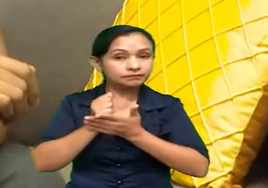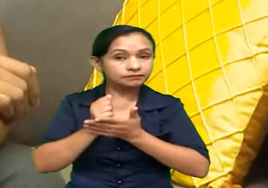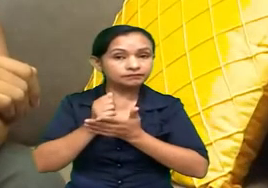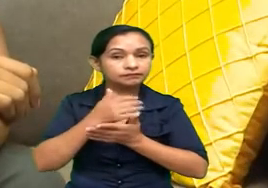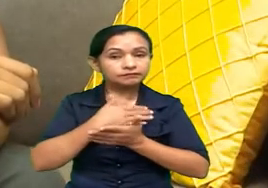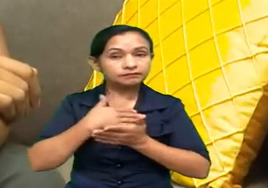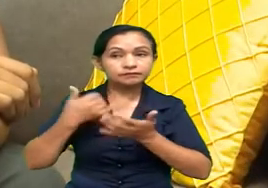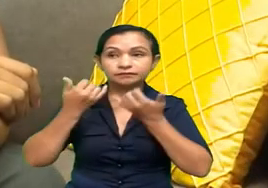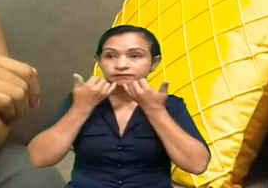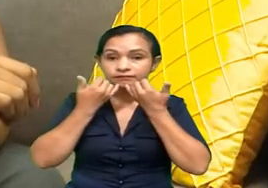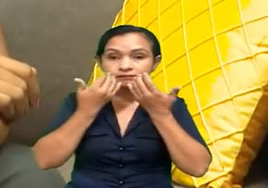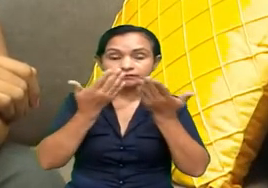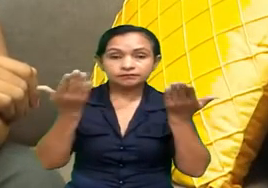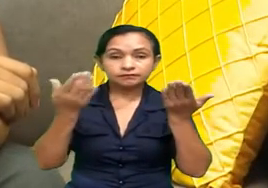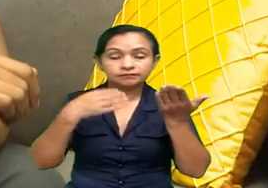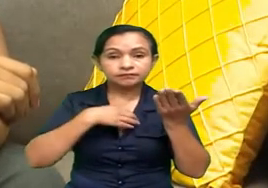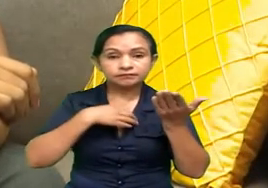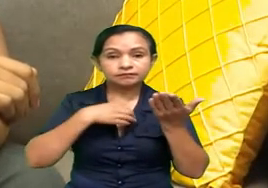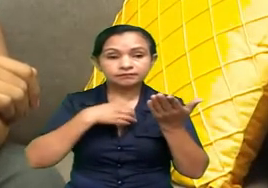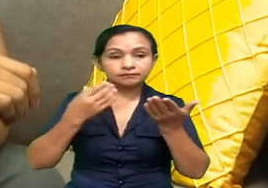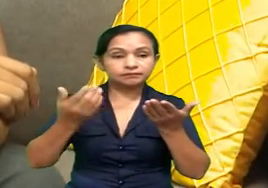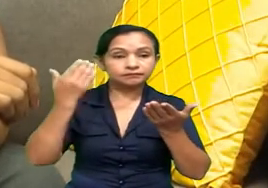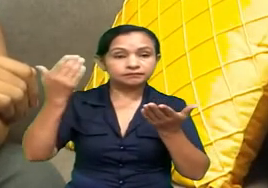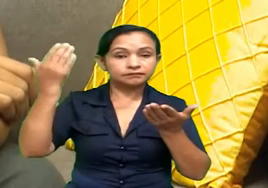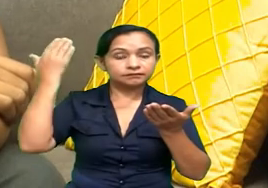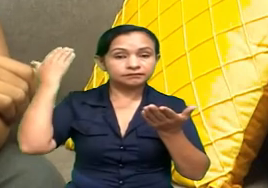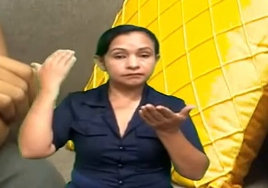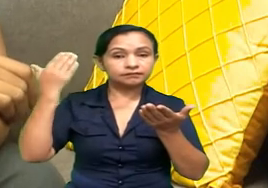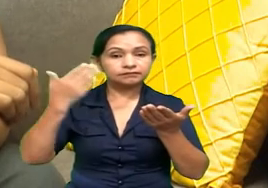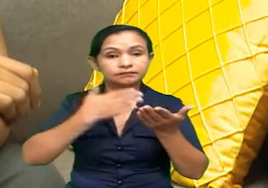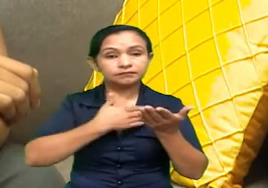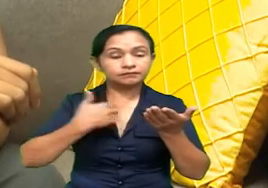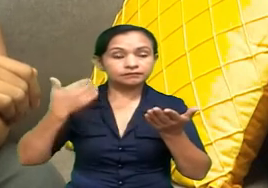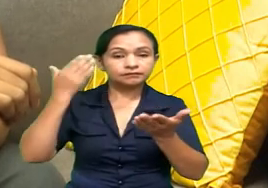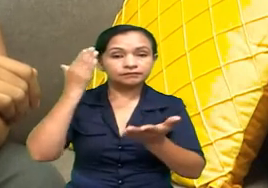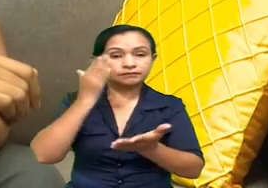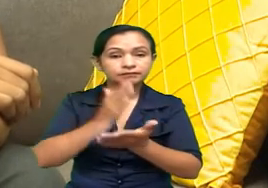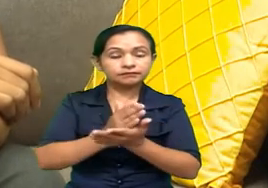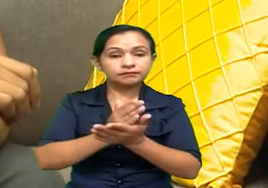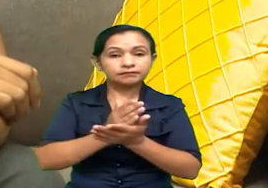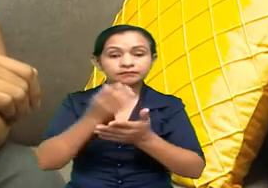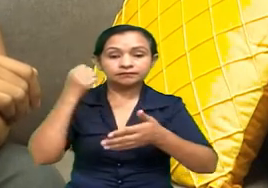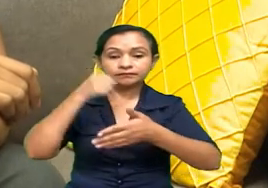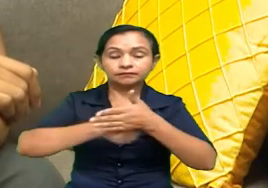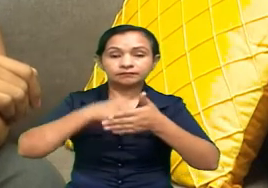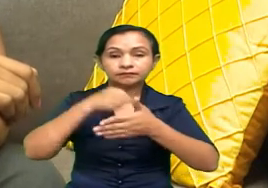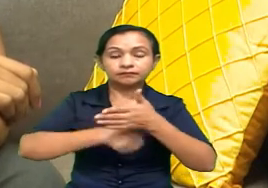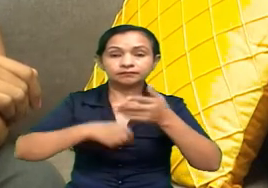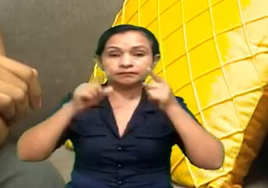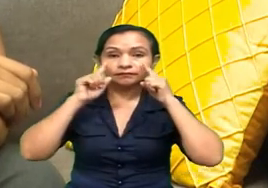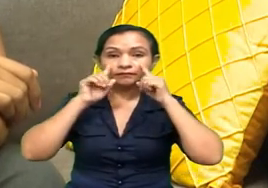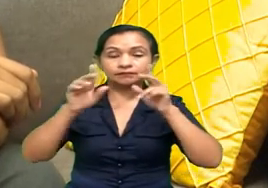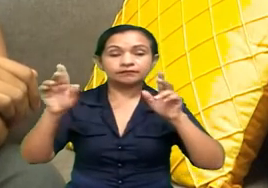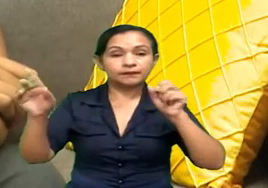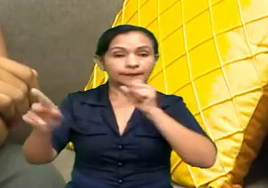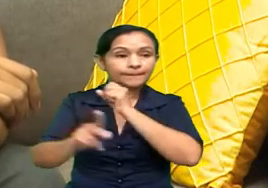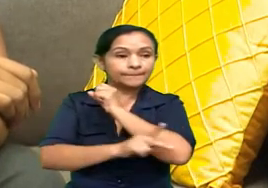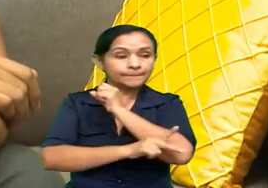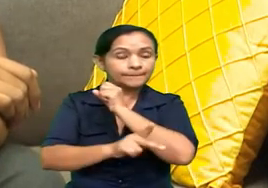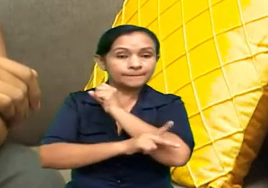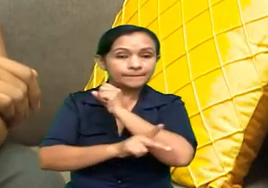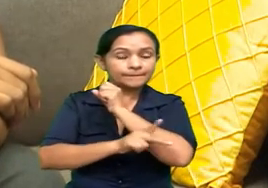mejor informados sobre nuestra historia, a tomar mejores decisiones, a defender esa soberanía de nuestro país y